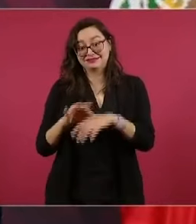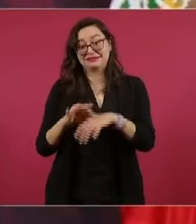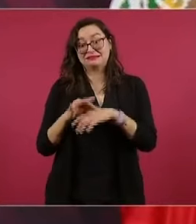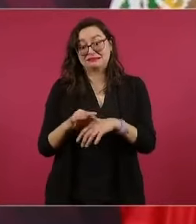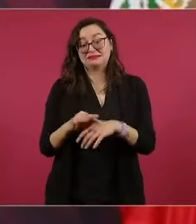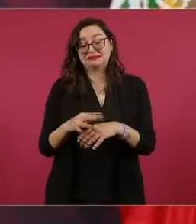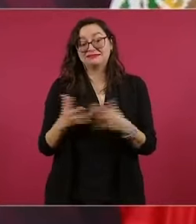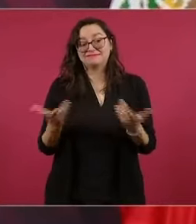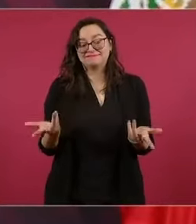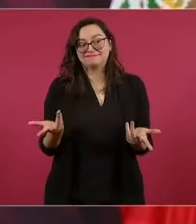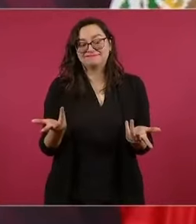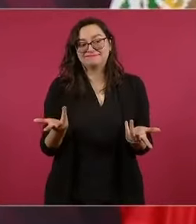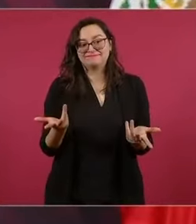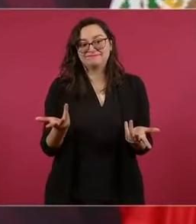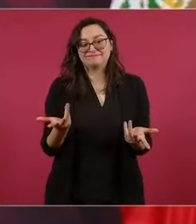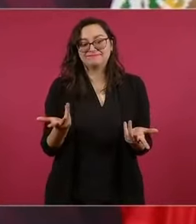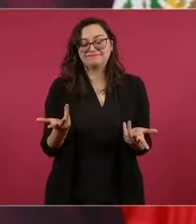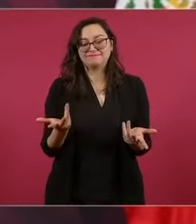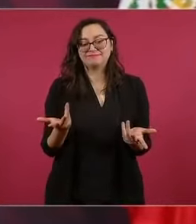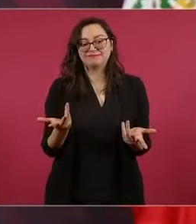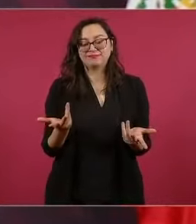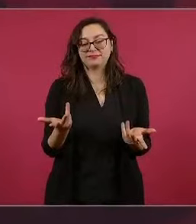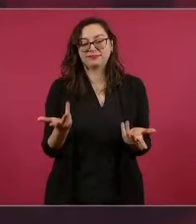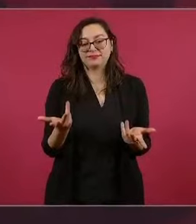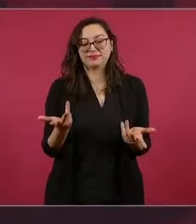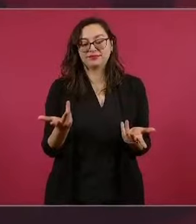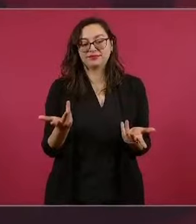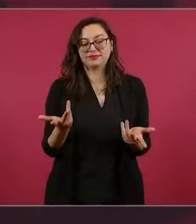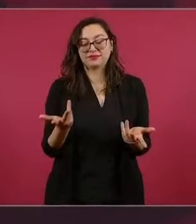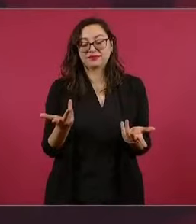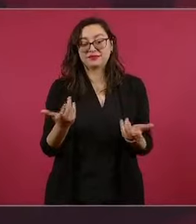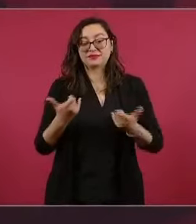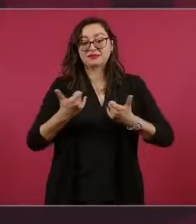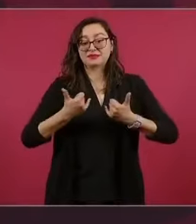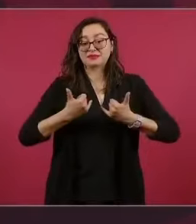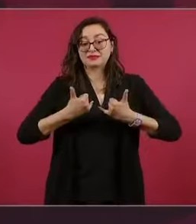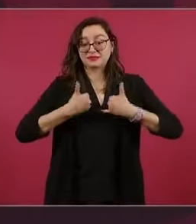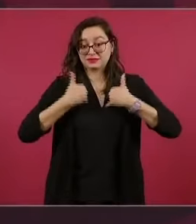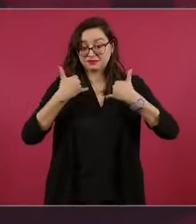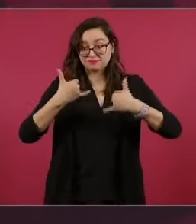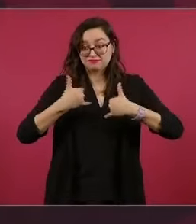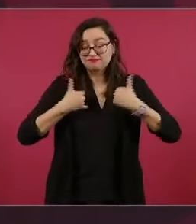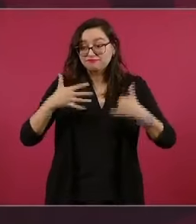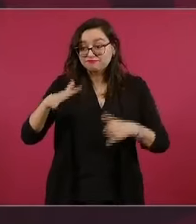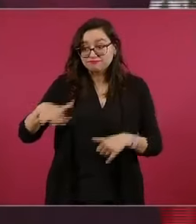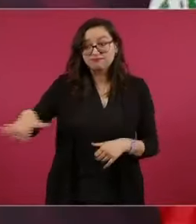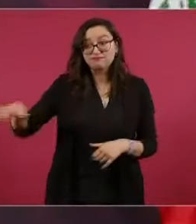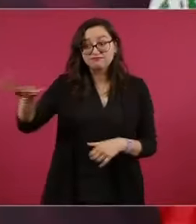Sí. Entonces, a los jóvenes, ¿sí?,